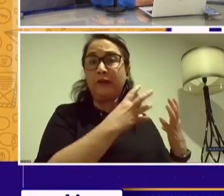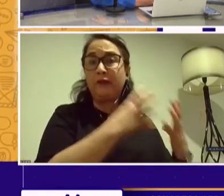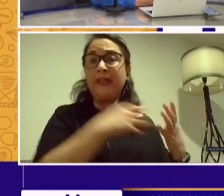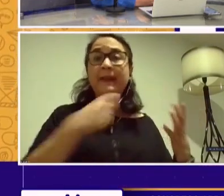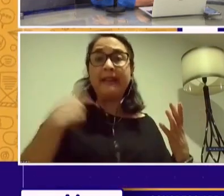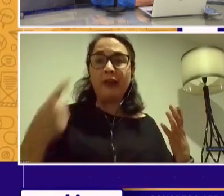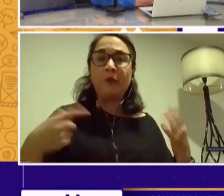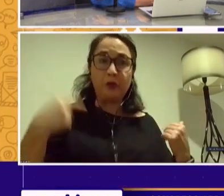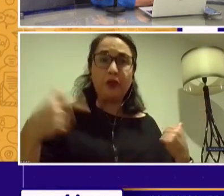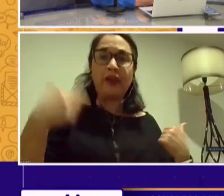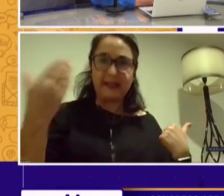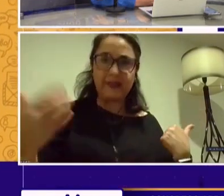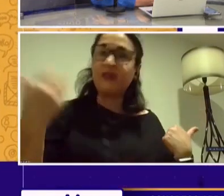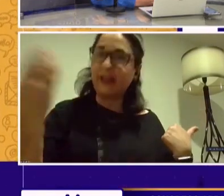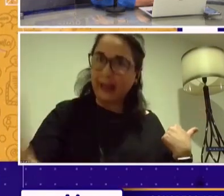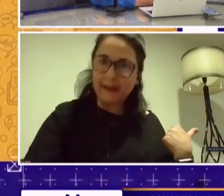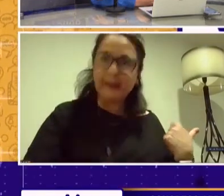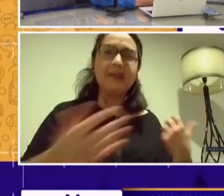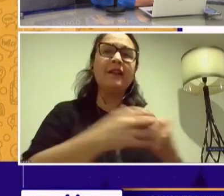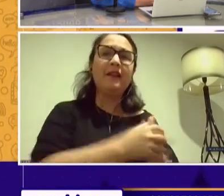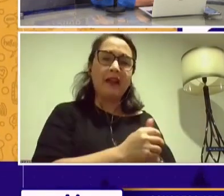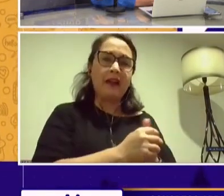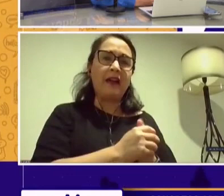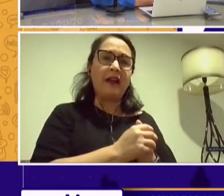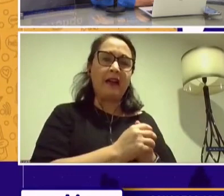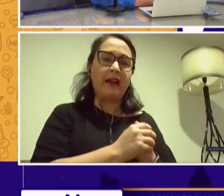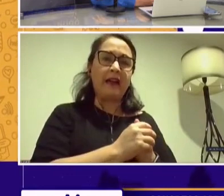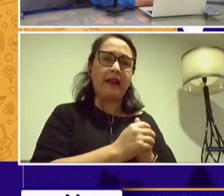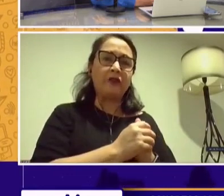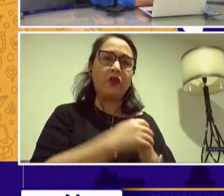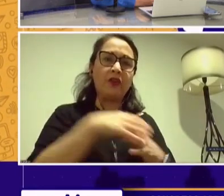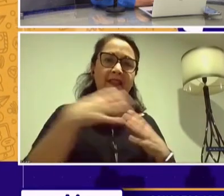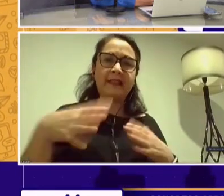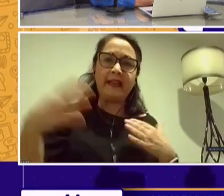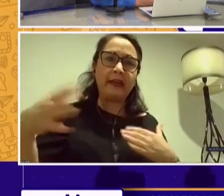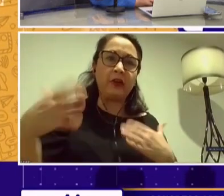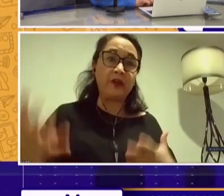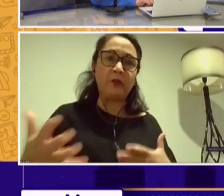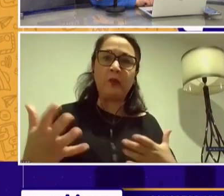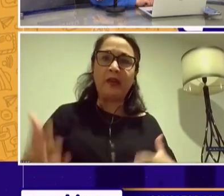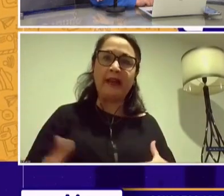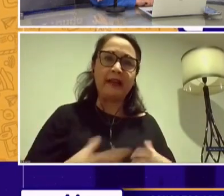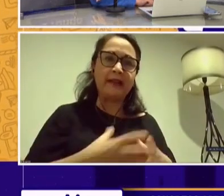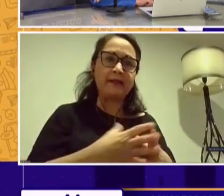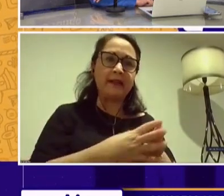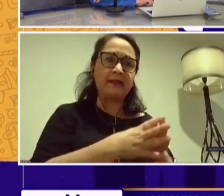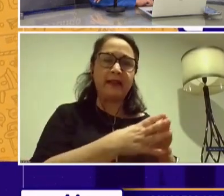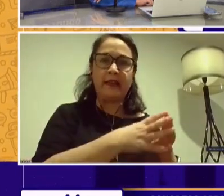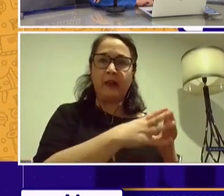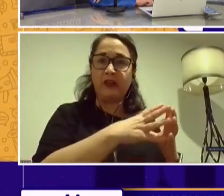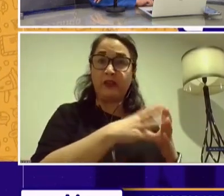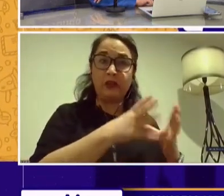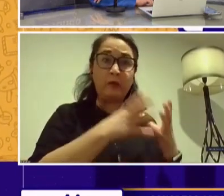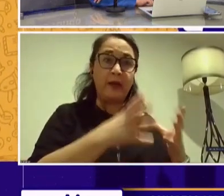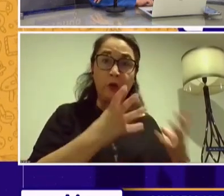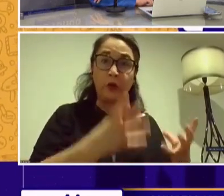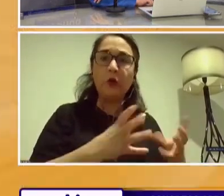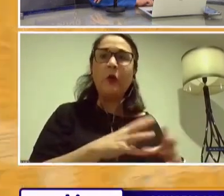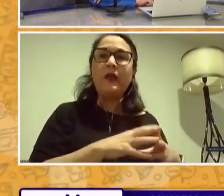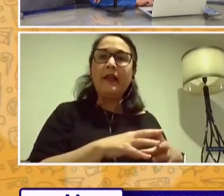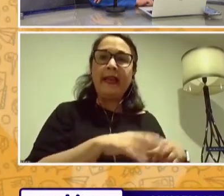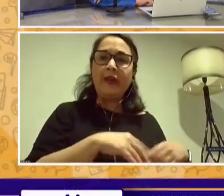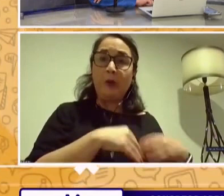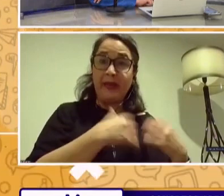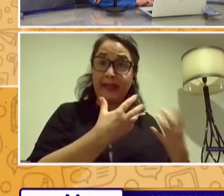terapéutico que fue demandado por una organización cercana a esos congresistas de renovación popular, que es la organización Tomás